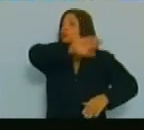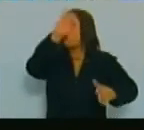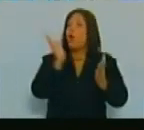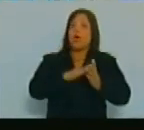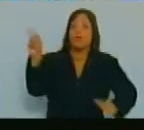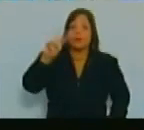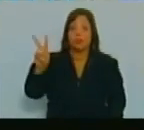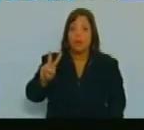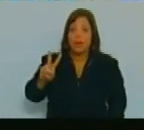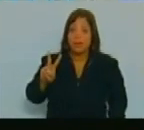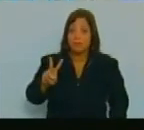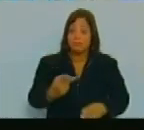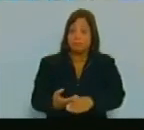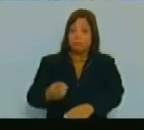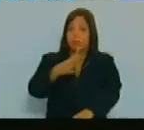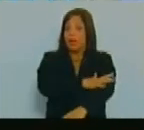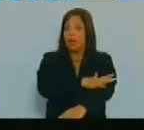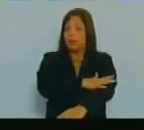territorio